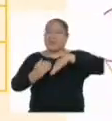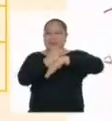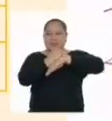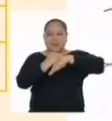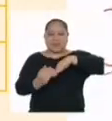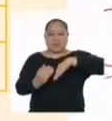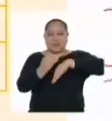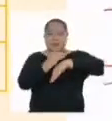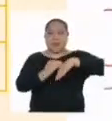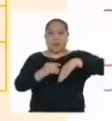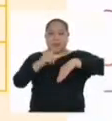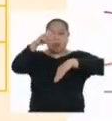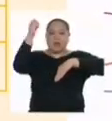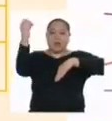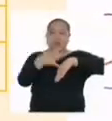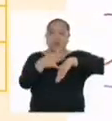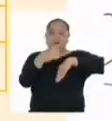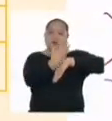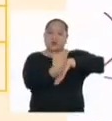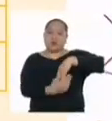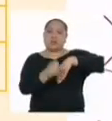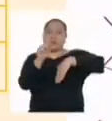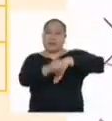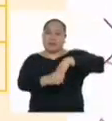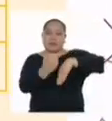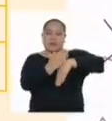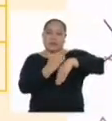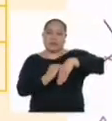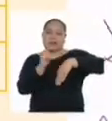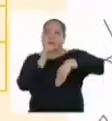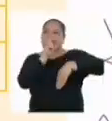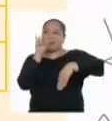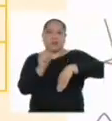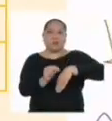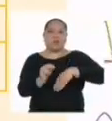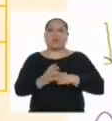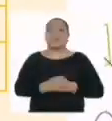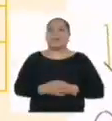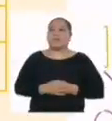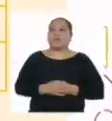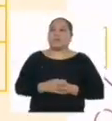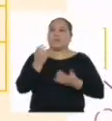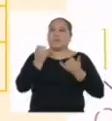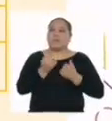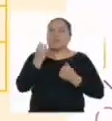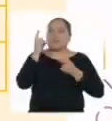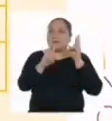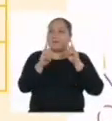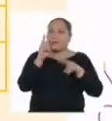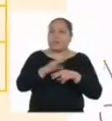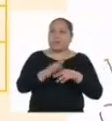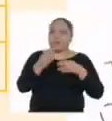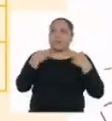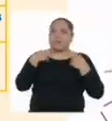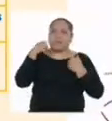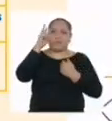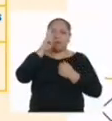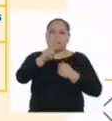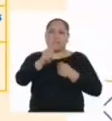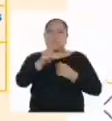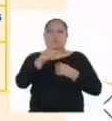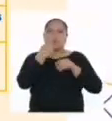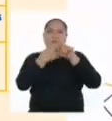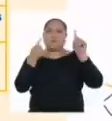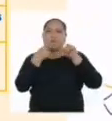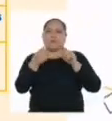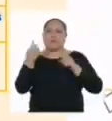hoja recibió luz al estar cubierta a medias. Ahora la hoja tiene 2 tonos distintos de